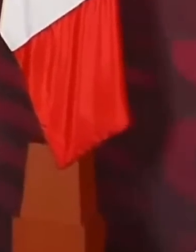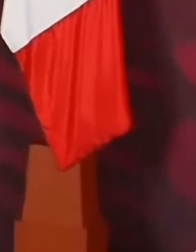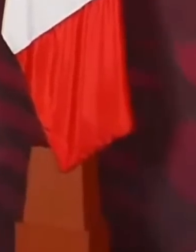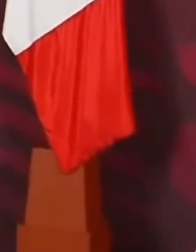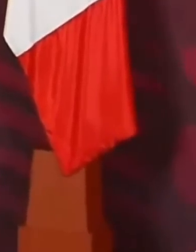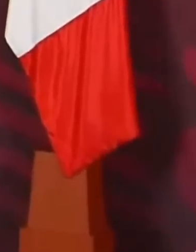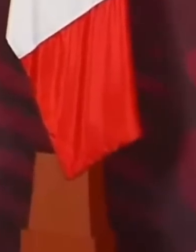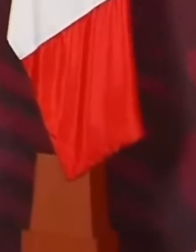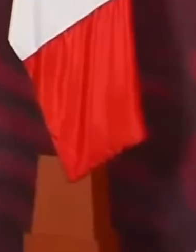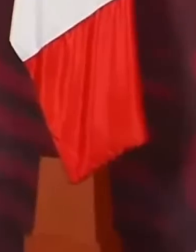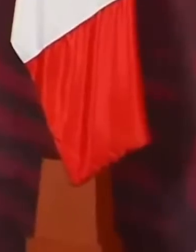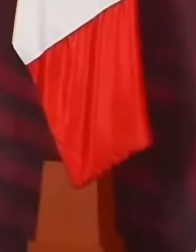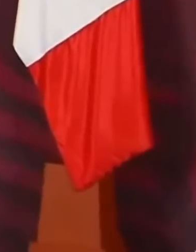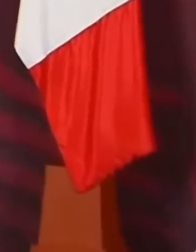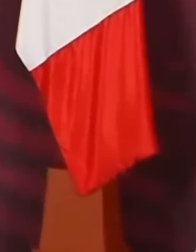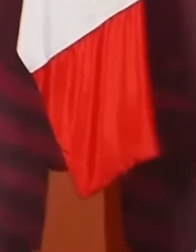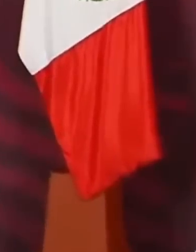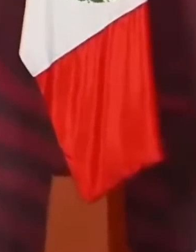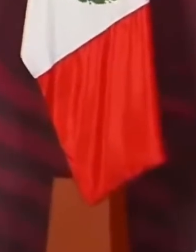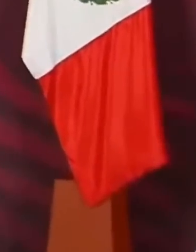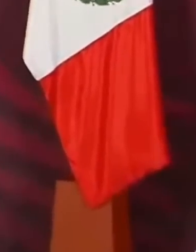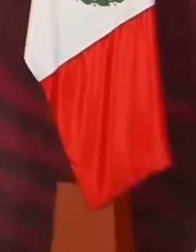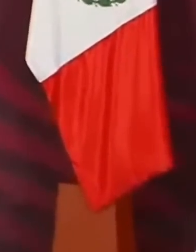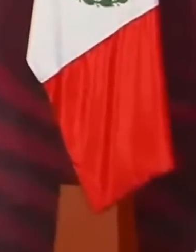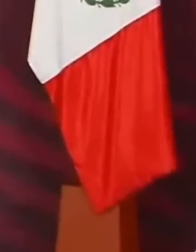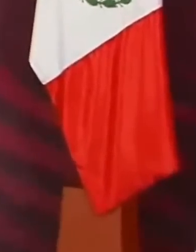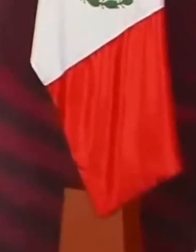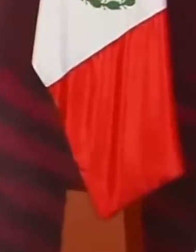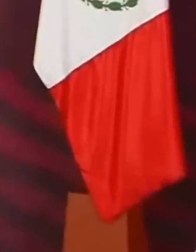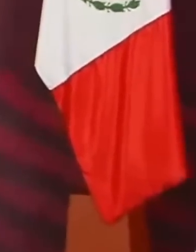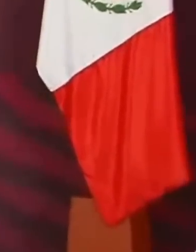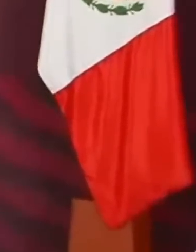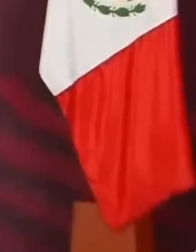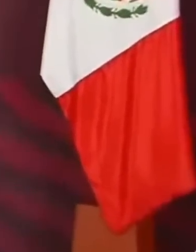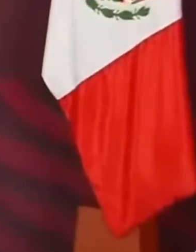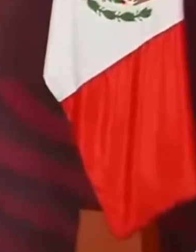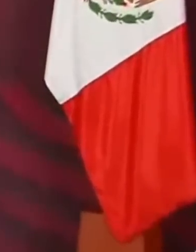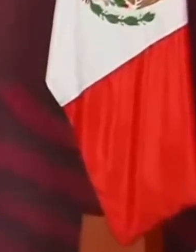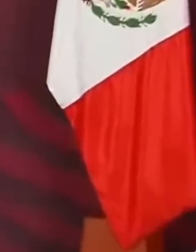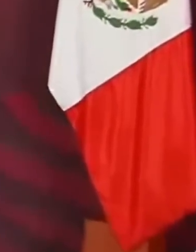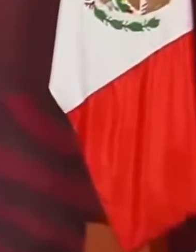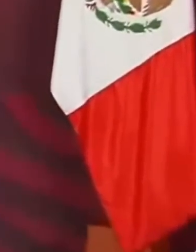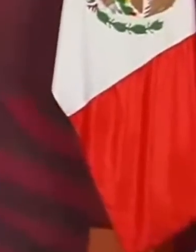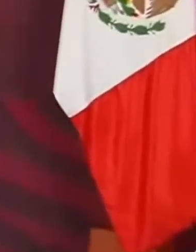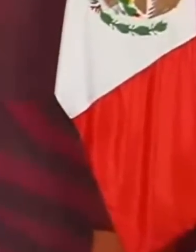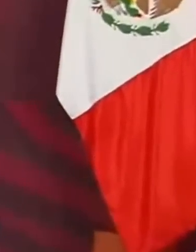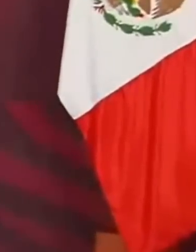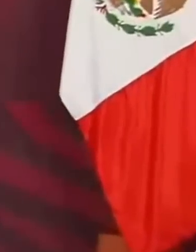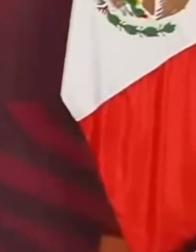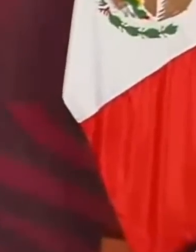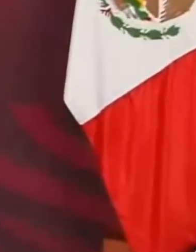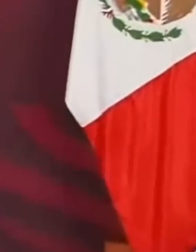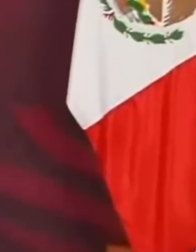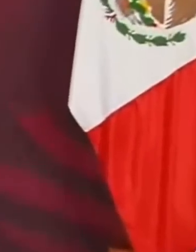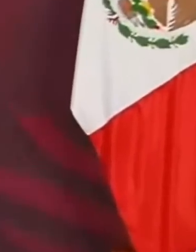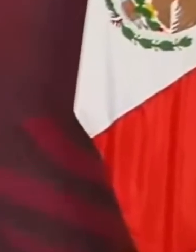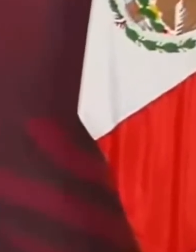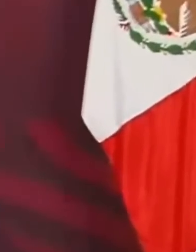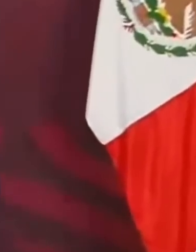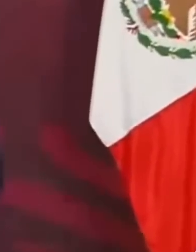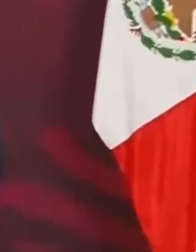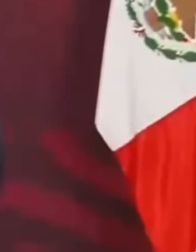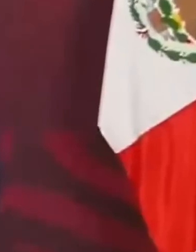calificada en la Cámara y que se pueda hacer una reforma a la Constitución.